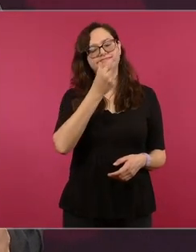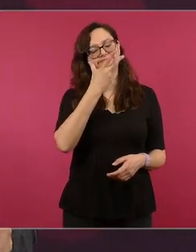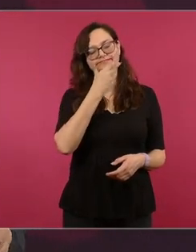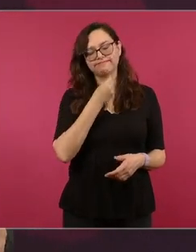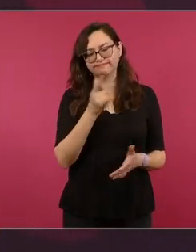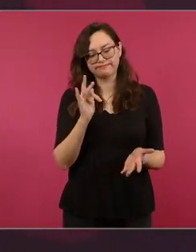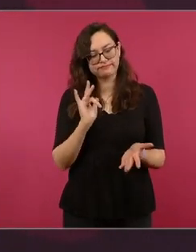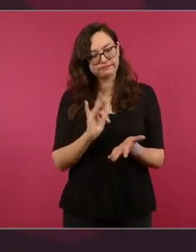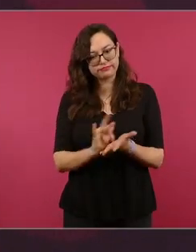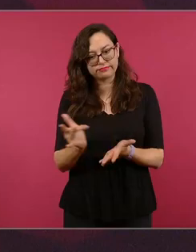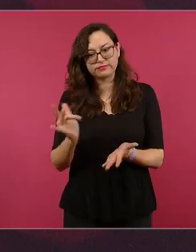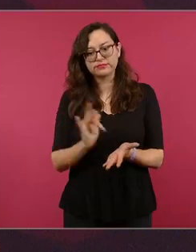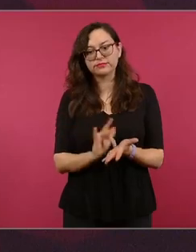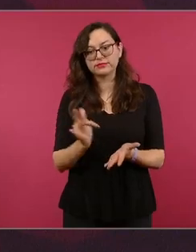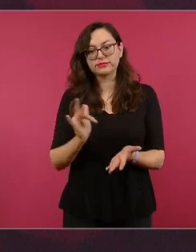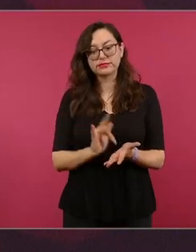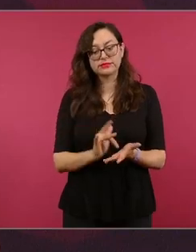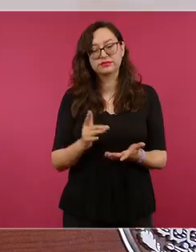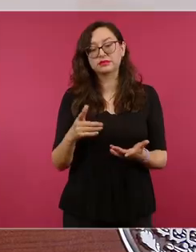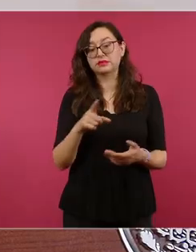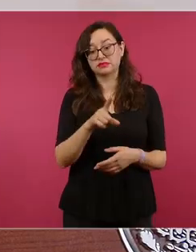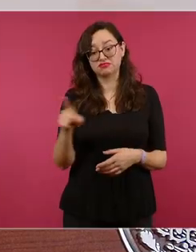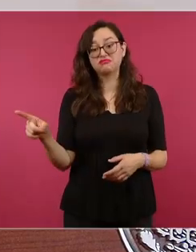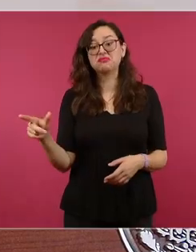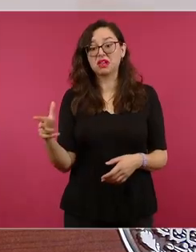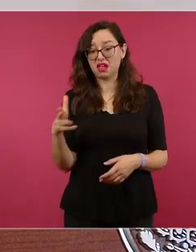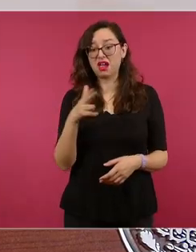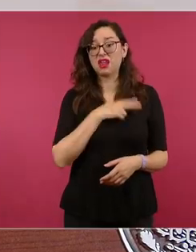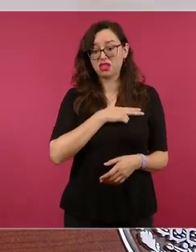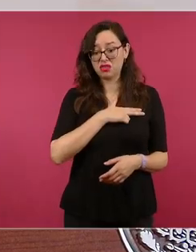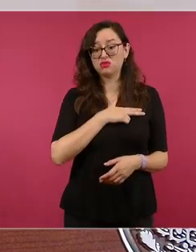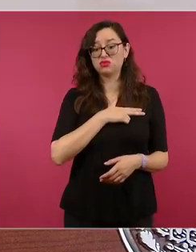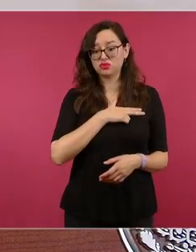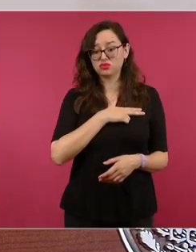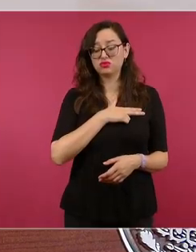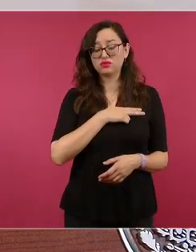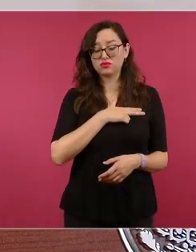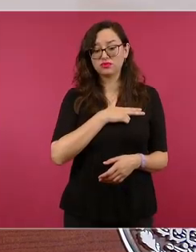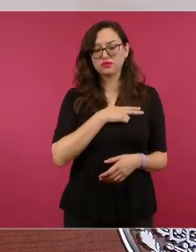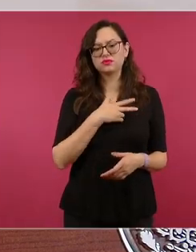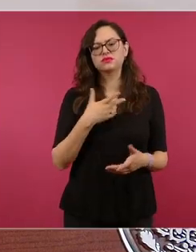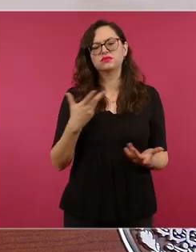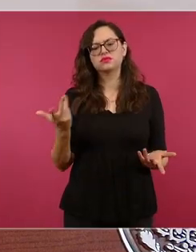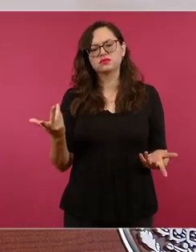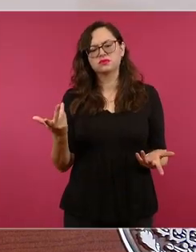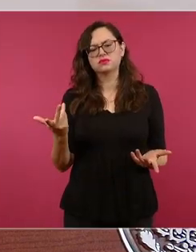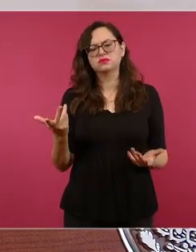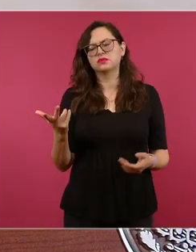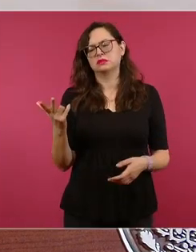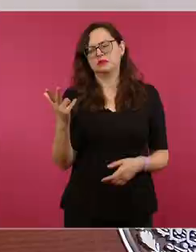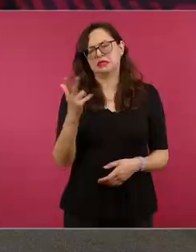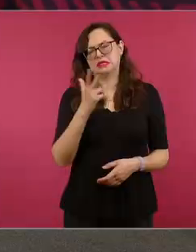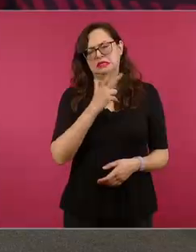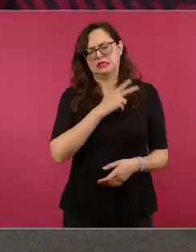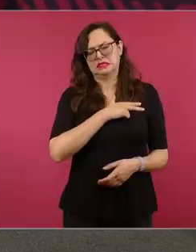que resultaron heridos, afortunadamente con